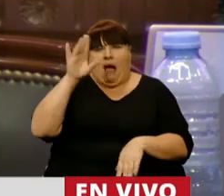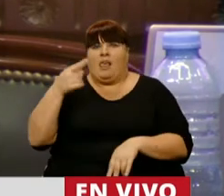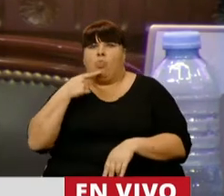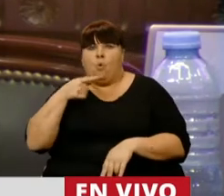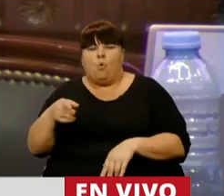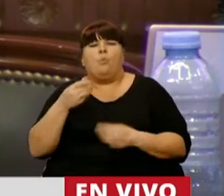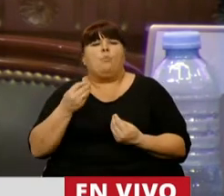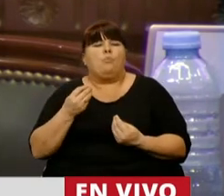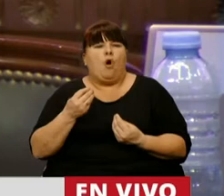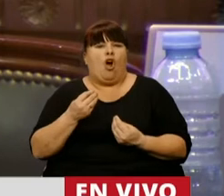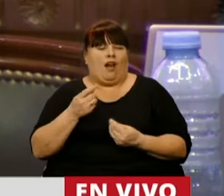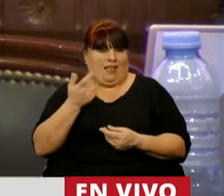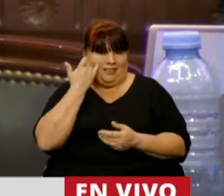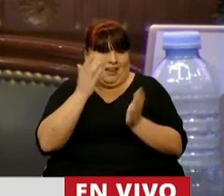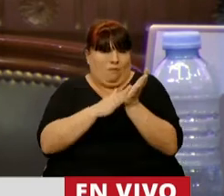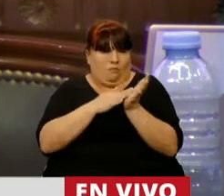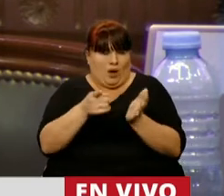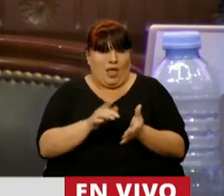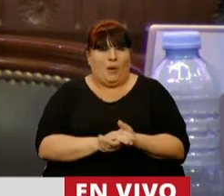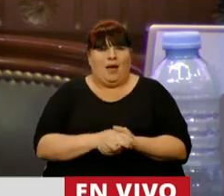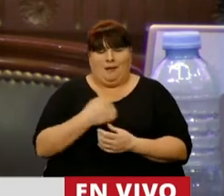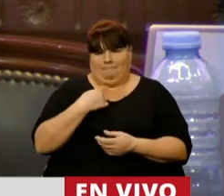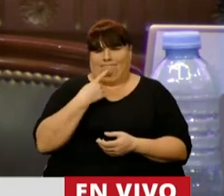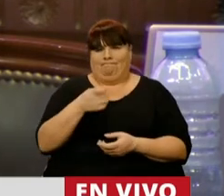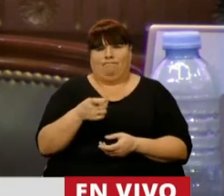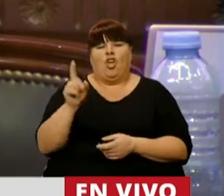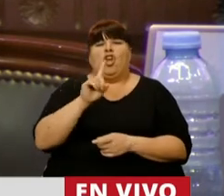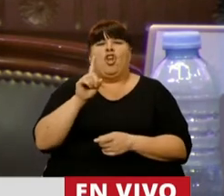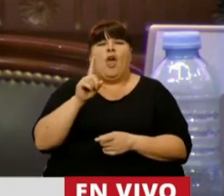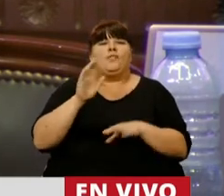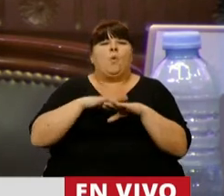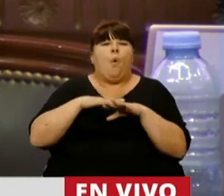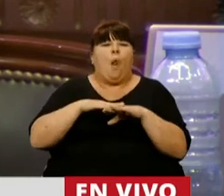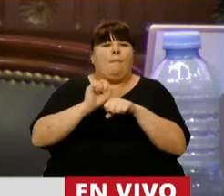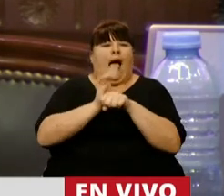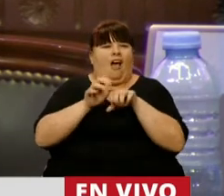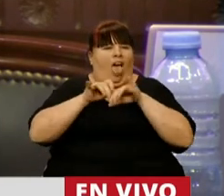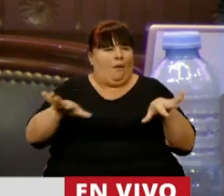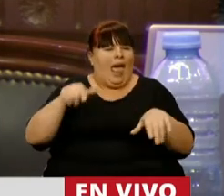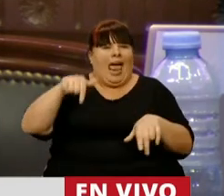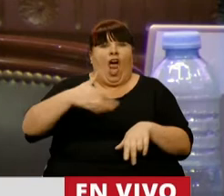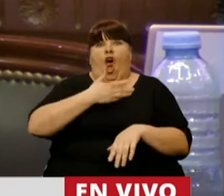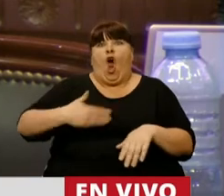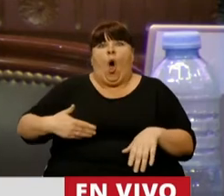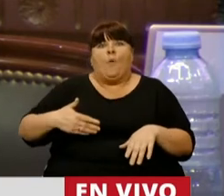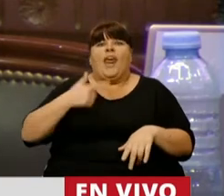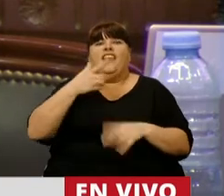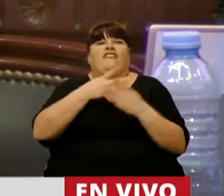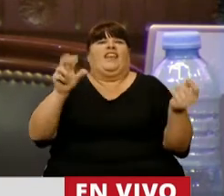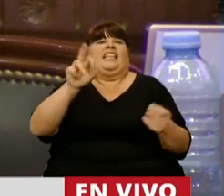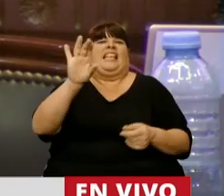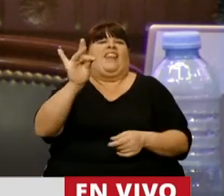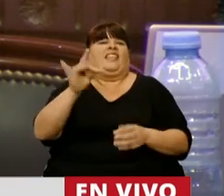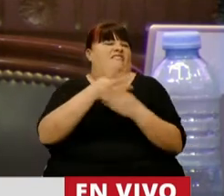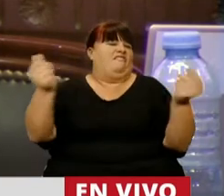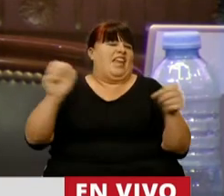porque demuestra, y así lo vemos, que no es una consecuencia de la pandemia, que para este gobierno termina el 30 de